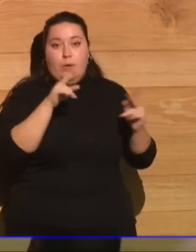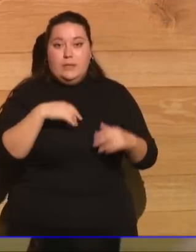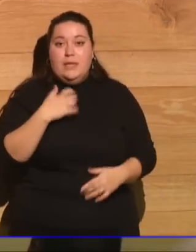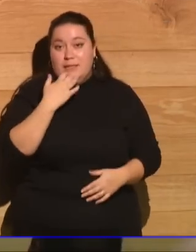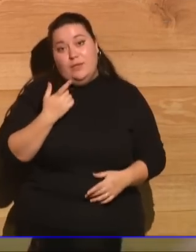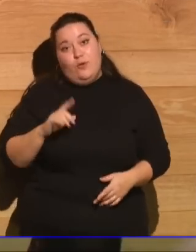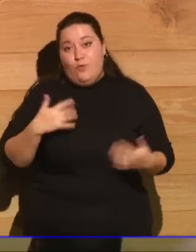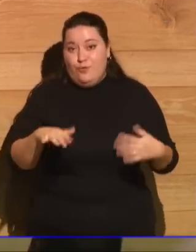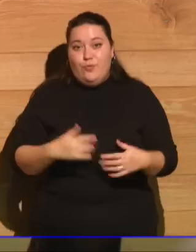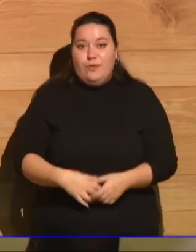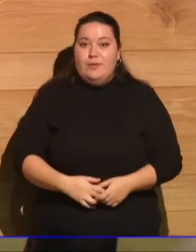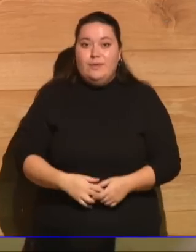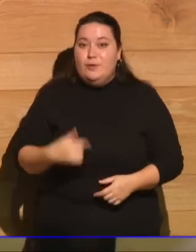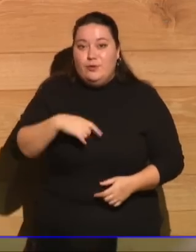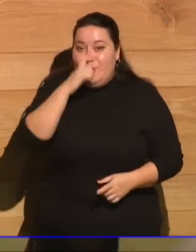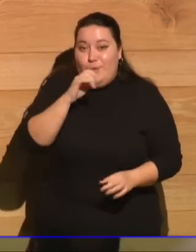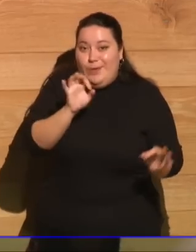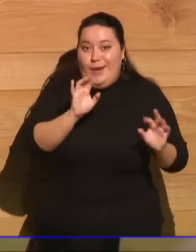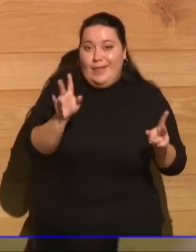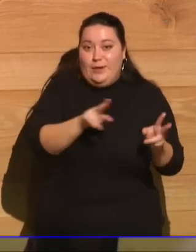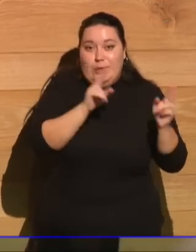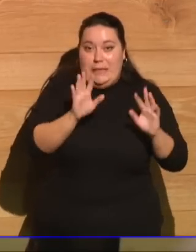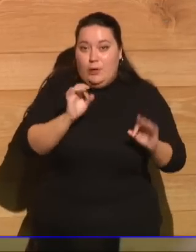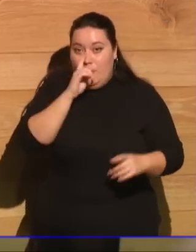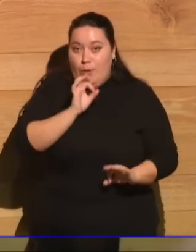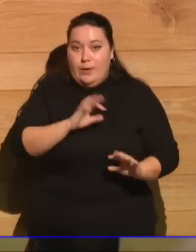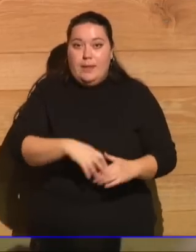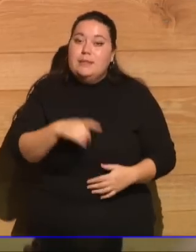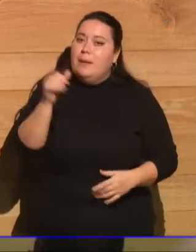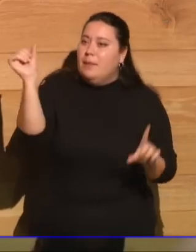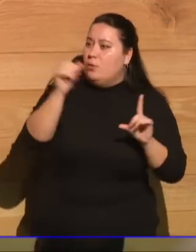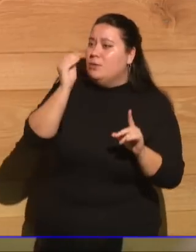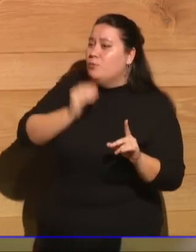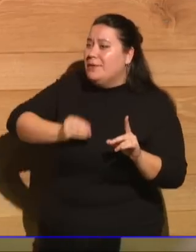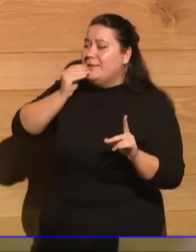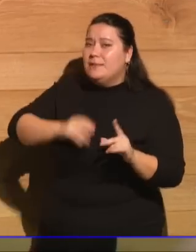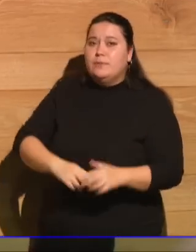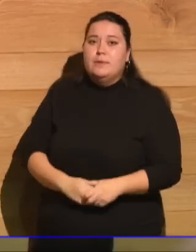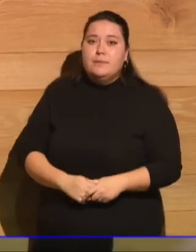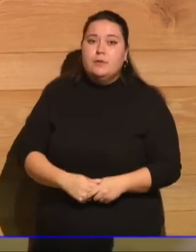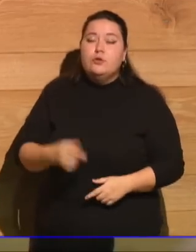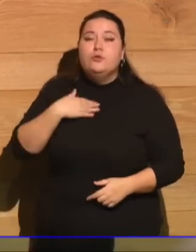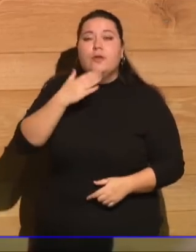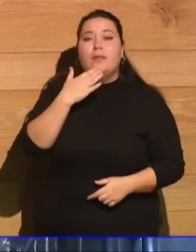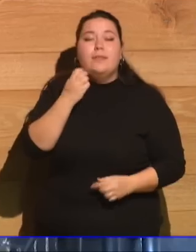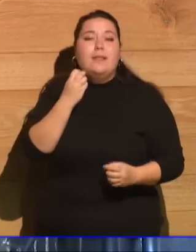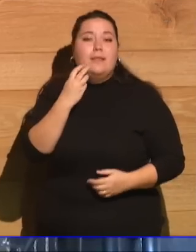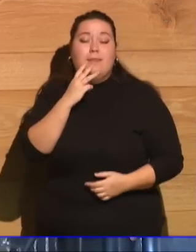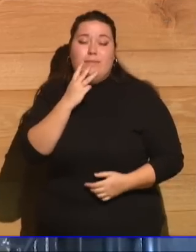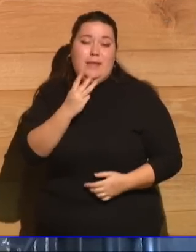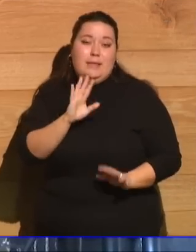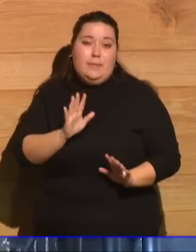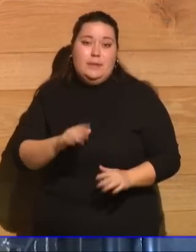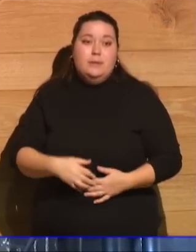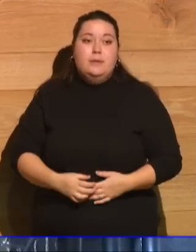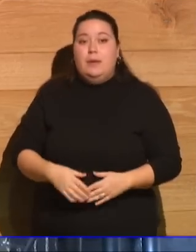entrado un par de ellos seguro, pero es que no me acuerdo de Que ahora ningún no te ha título. venido, ¿no? esta peli es Estoy dándole buenísima. vueltas ayer, que me acuerde. Buenísima. Yo solo tenía 3 años cuando se estrenó. Perdona,